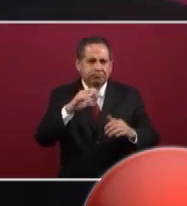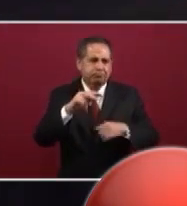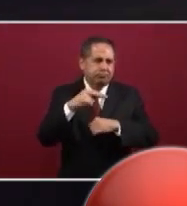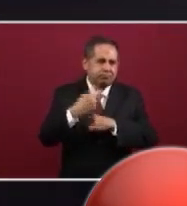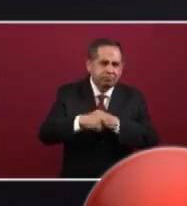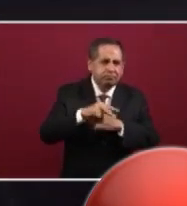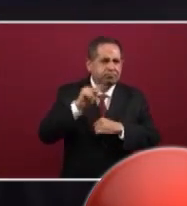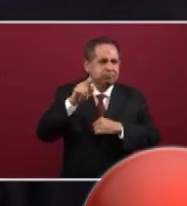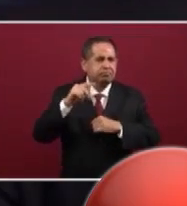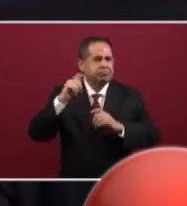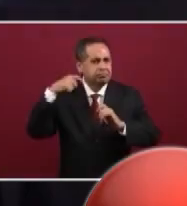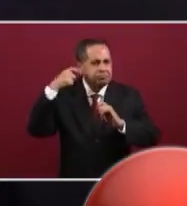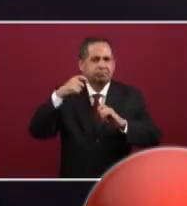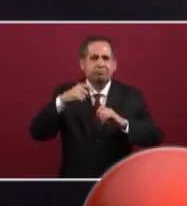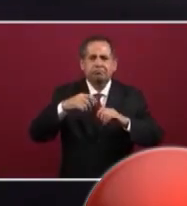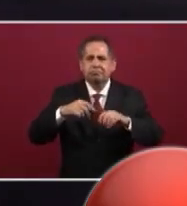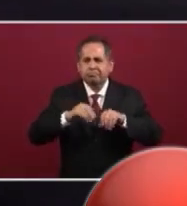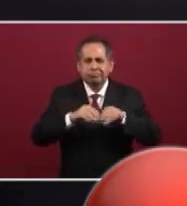época empezaba.